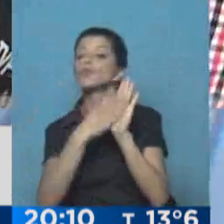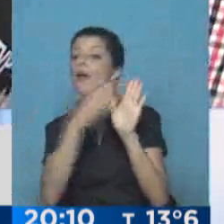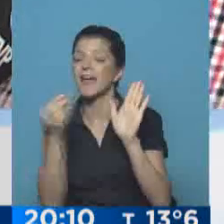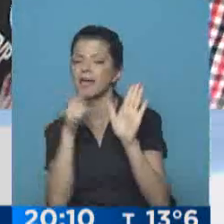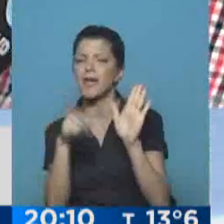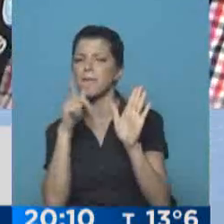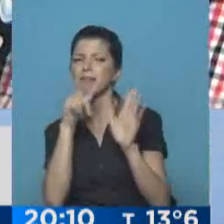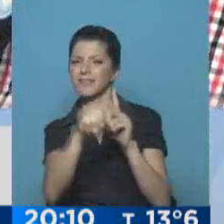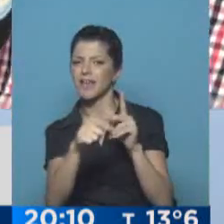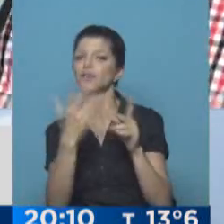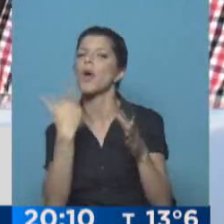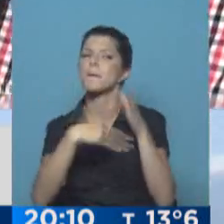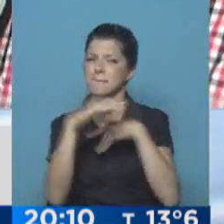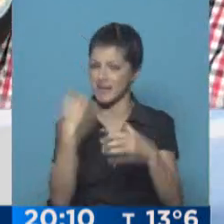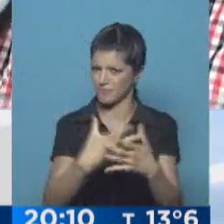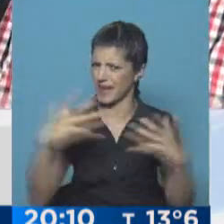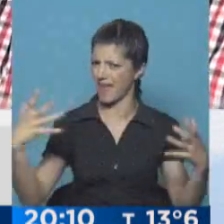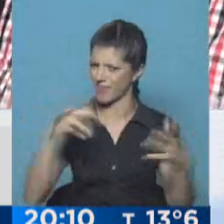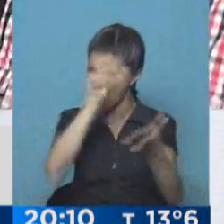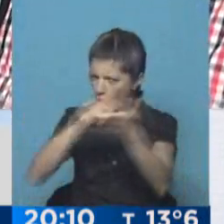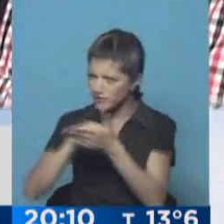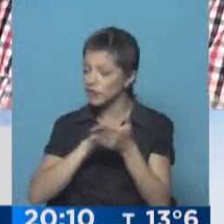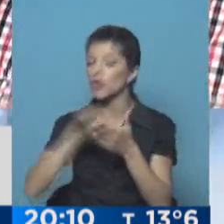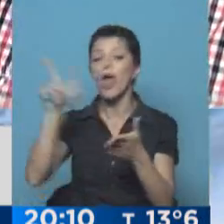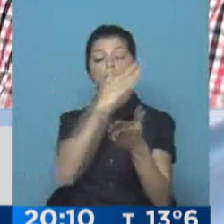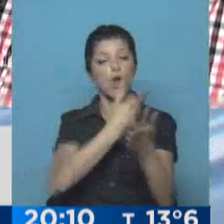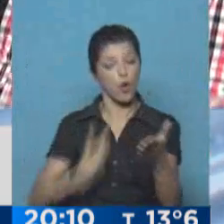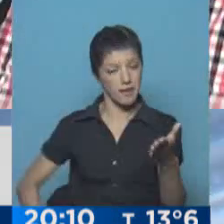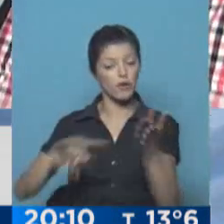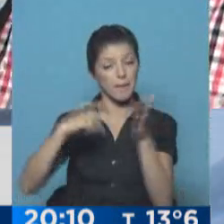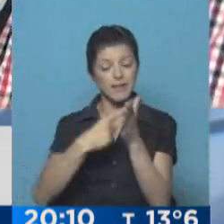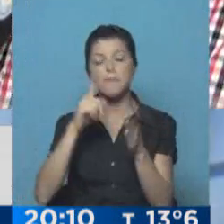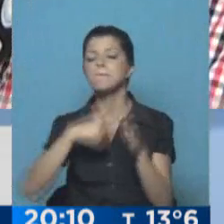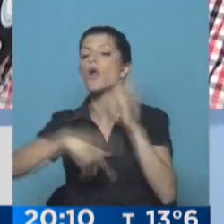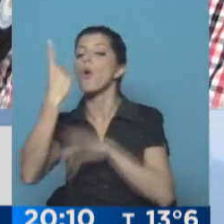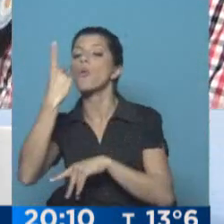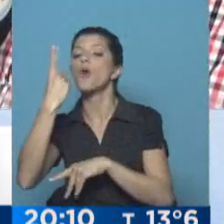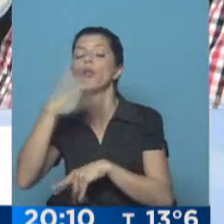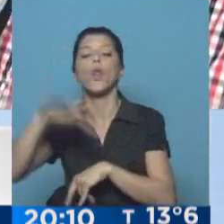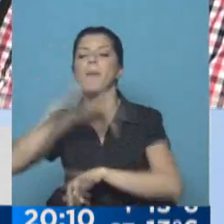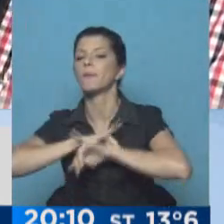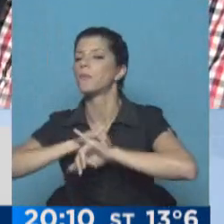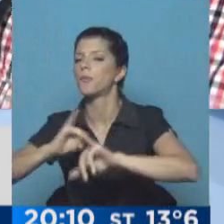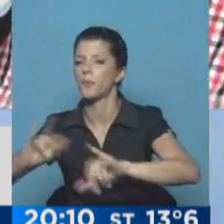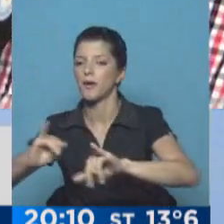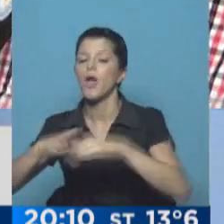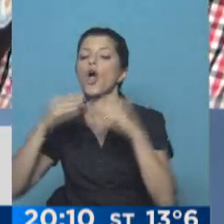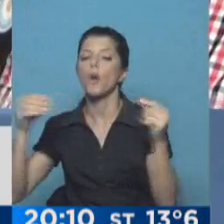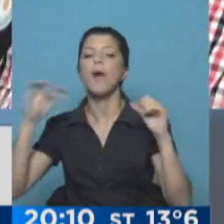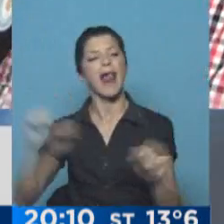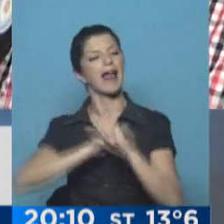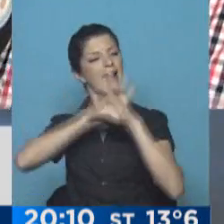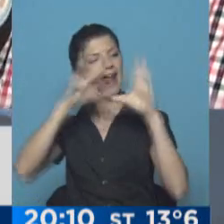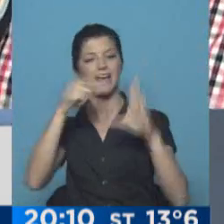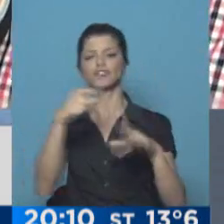que es mucho más grande dentro del gobierno porteño, sino que además uno de los elementos de mayor propaganda del gobierno porteño, que tiene que ver con la transparencia,